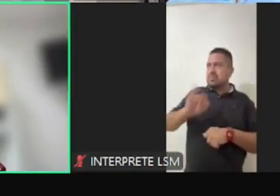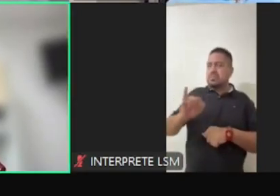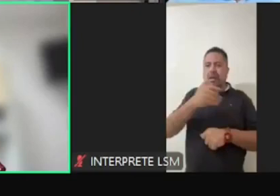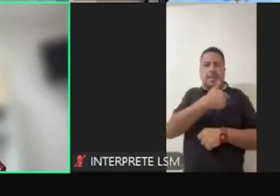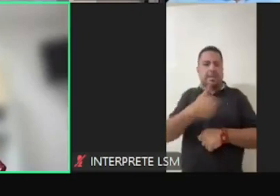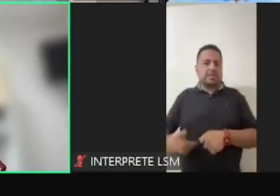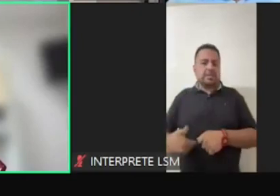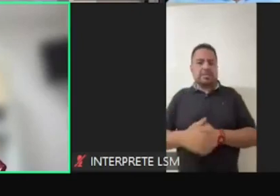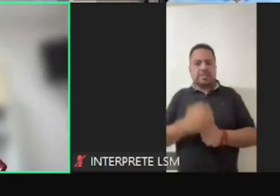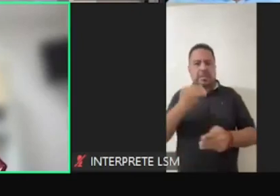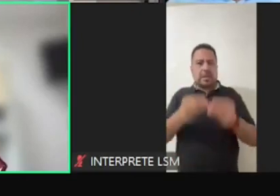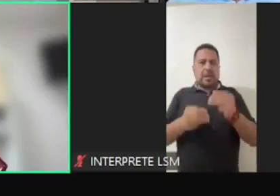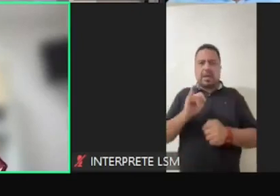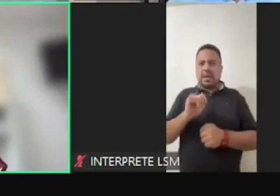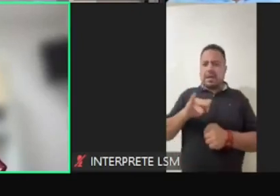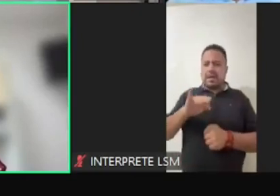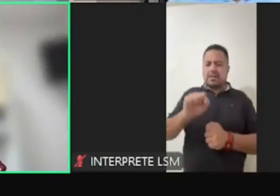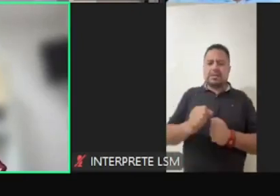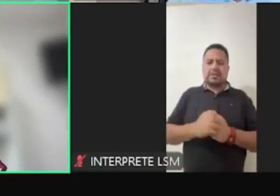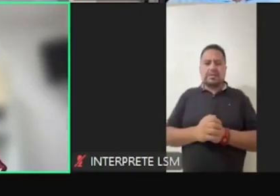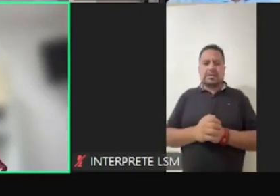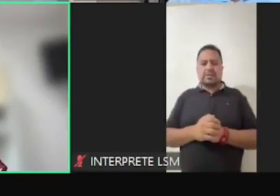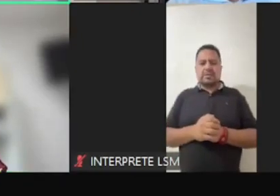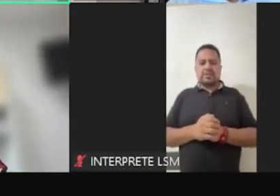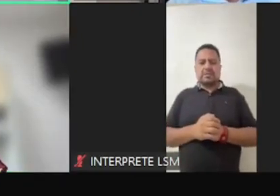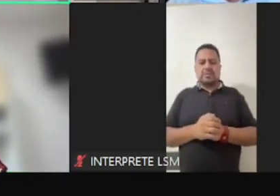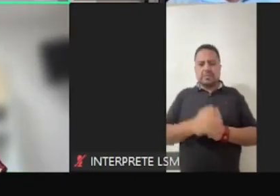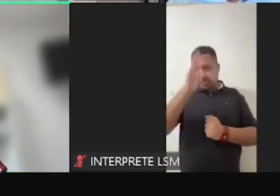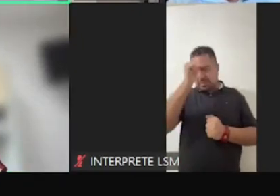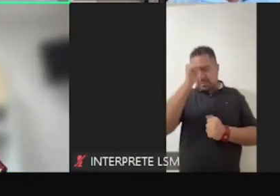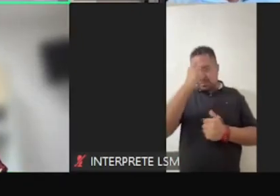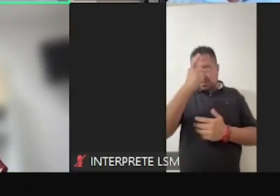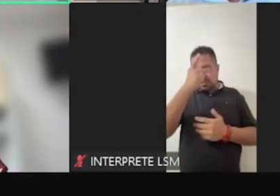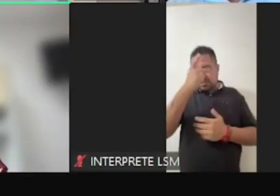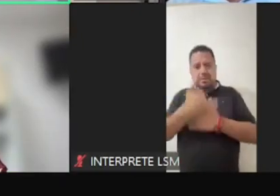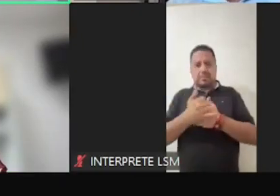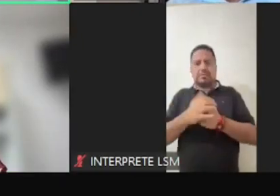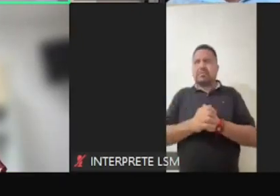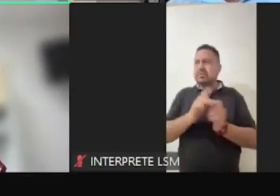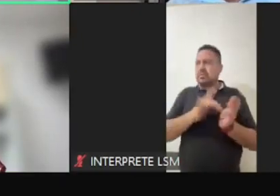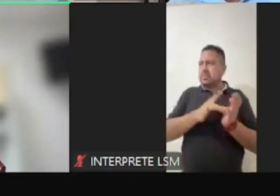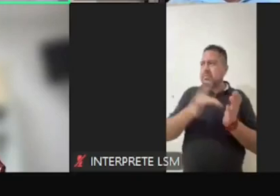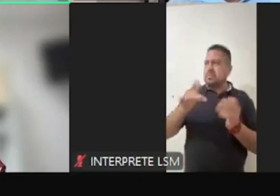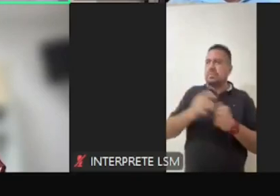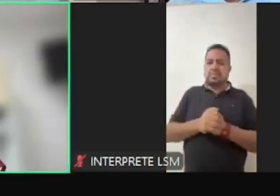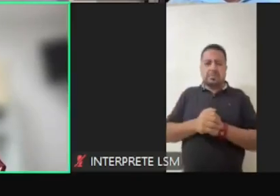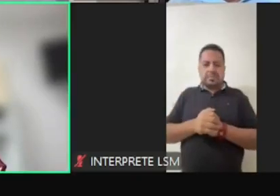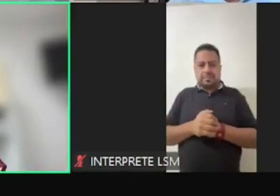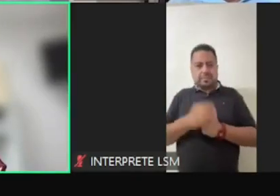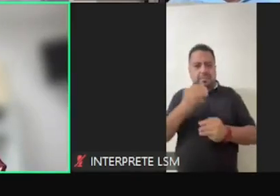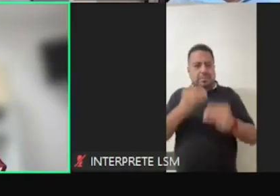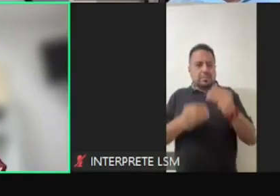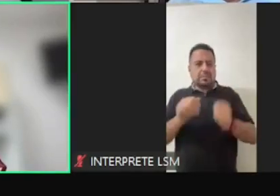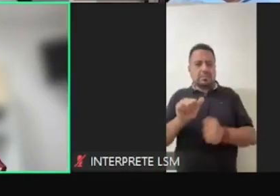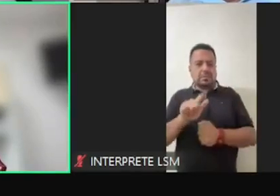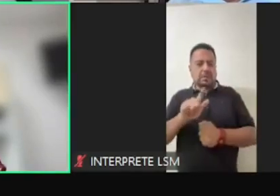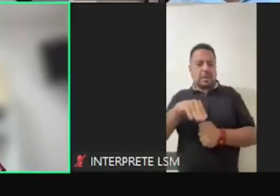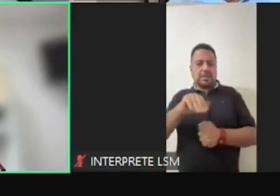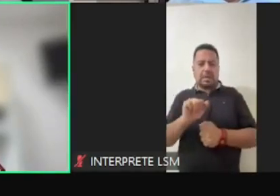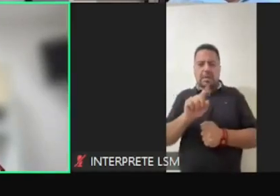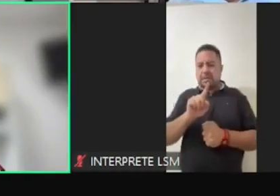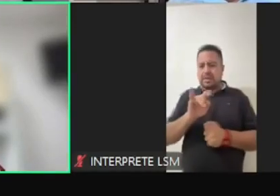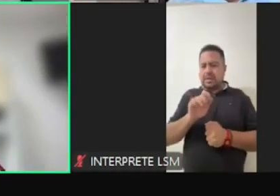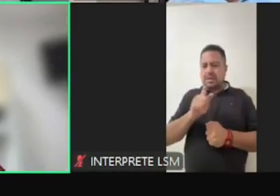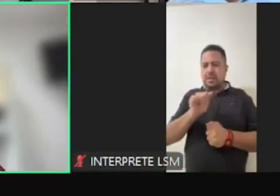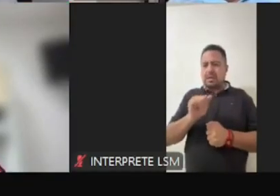presidenta magistrado josc Salgado con el proyecto Gracias magistrado magistrada e